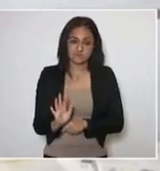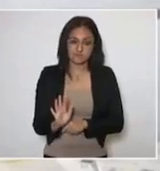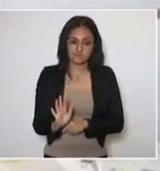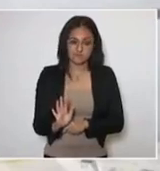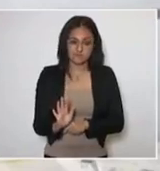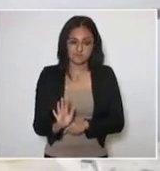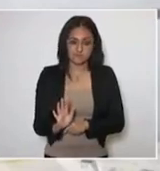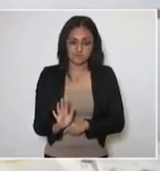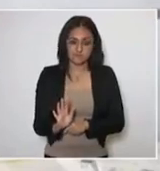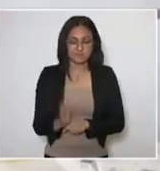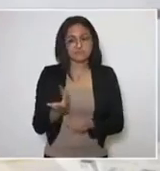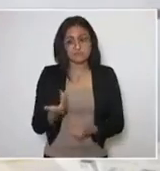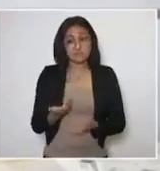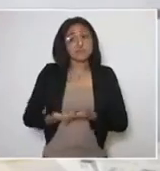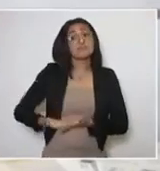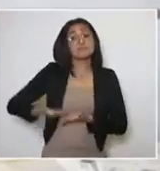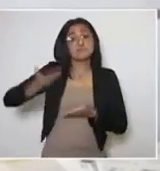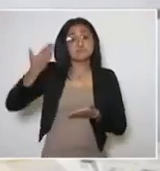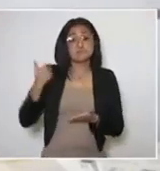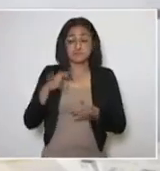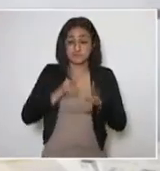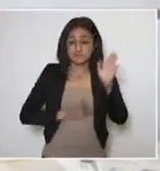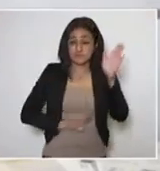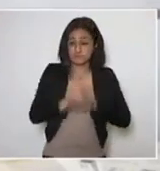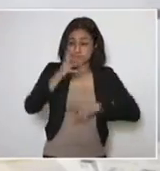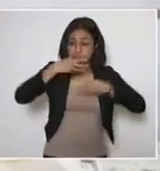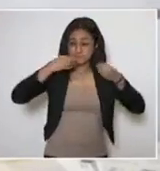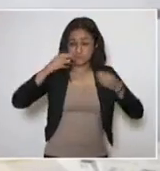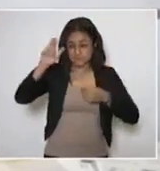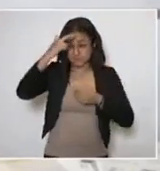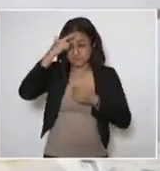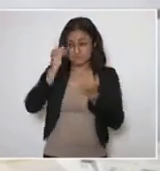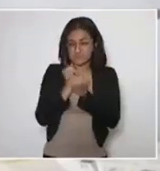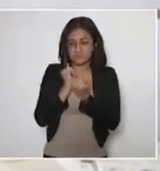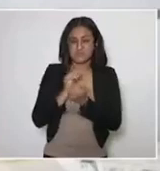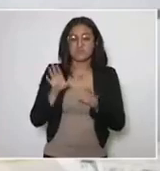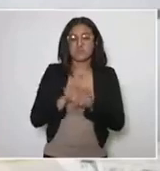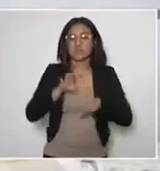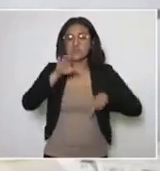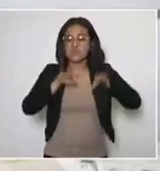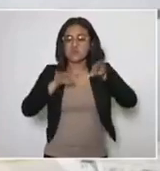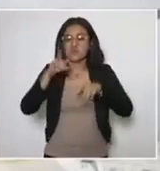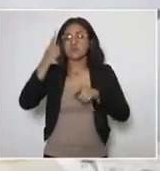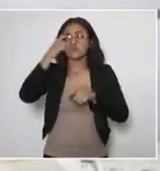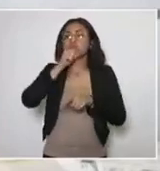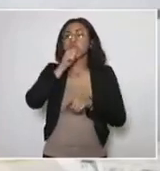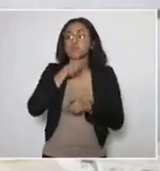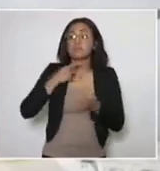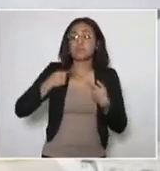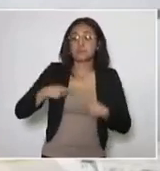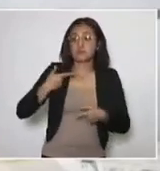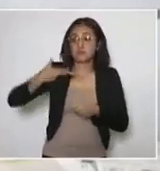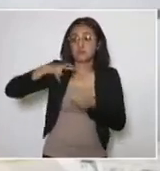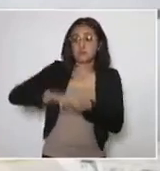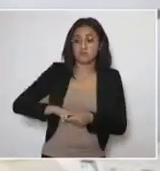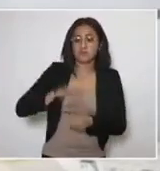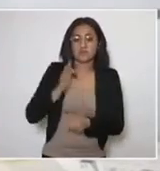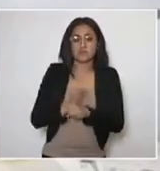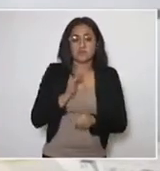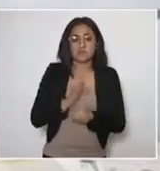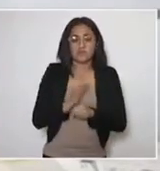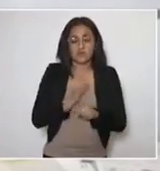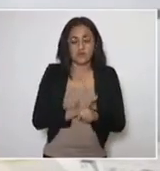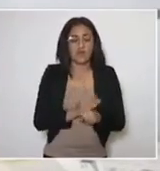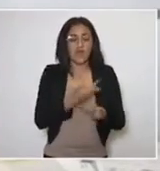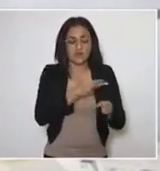generalmente en las olas anteriores el número de contagios era directamente proporcional al número de internados de al número